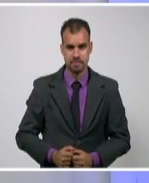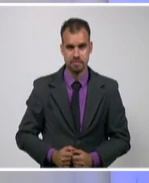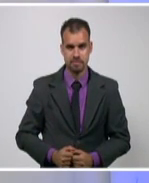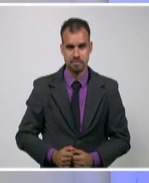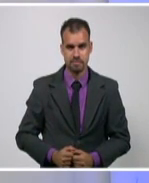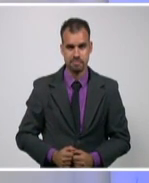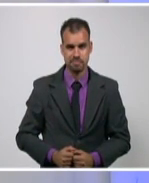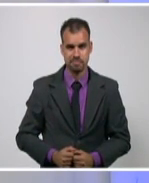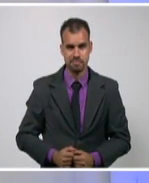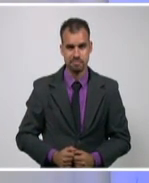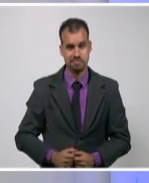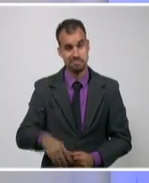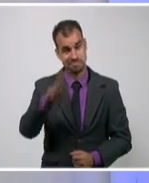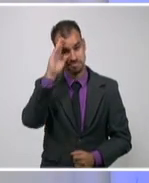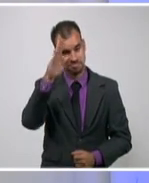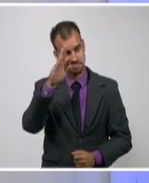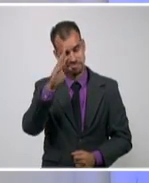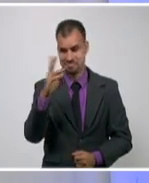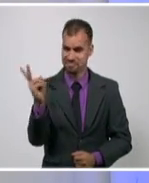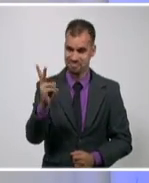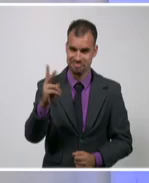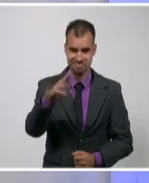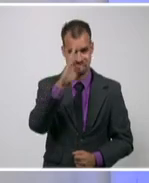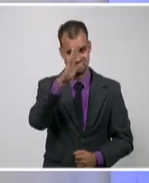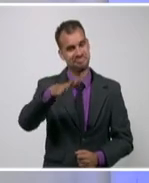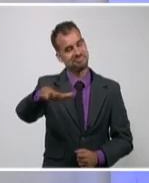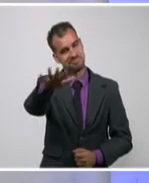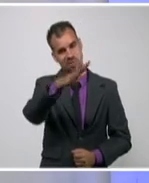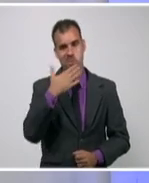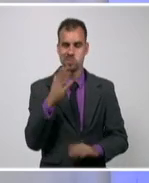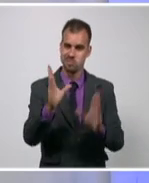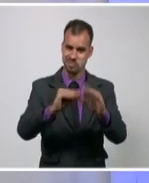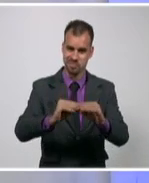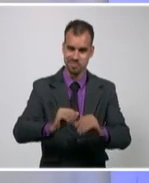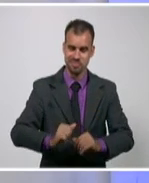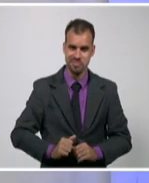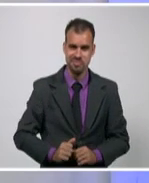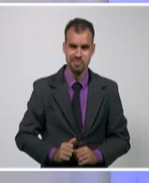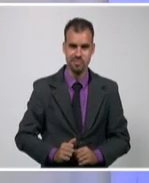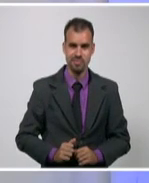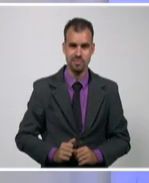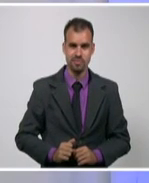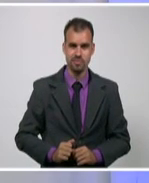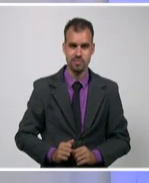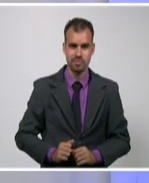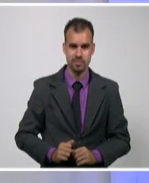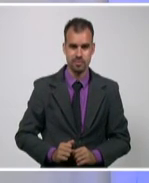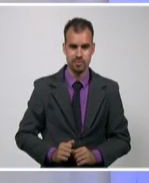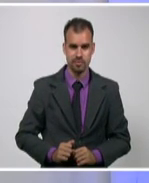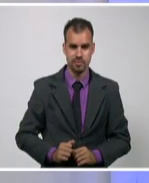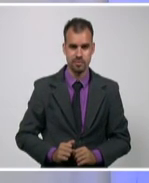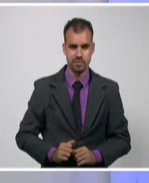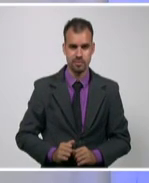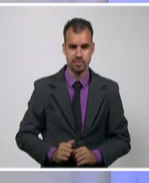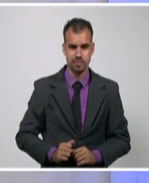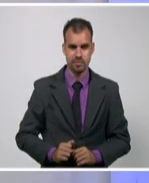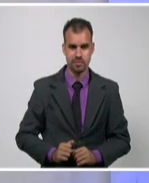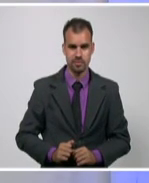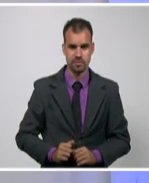Saludos, Añez, Froilán. Buenas noches, amigos televidentes. A propósito del tema, la historia nos recuerda por estos días que